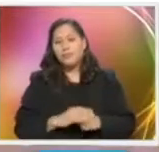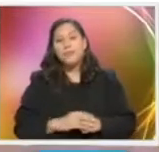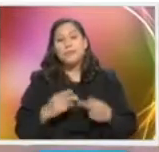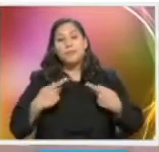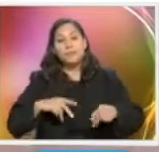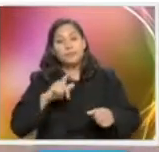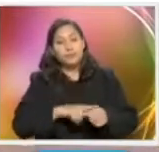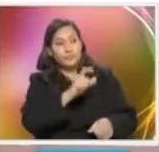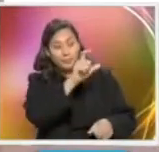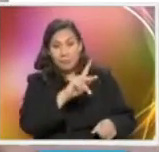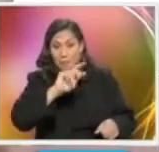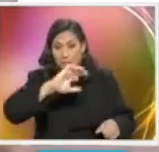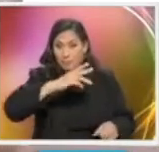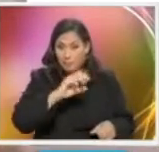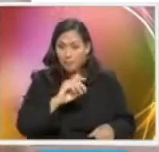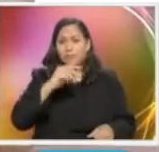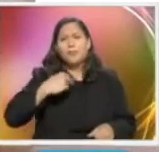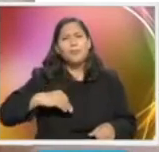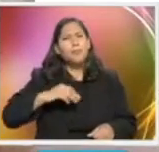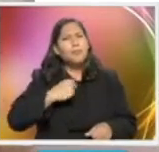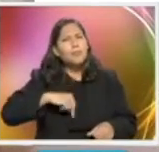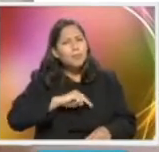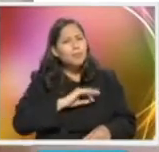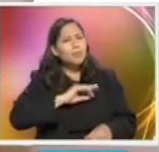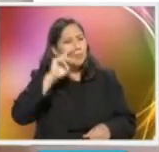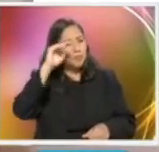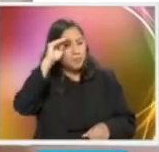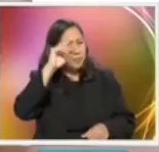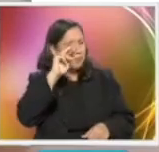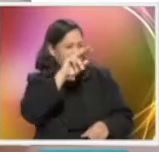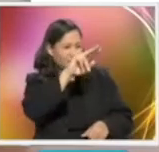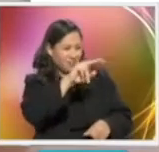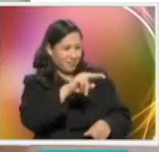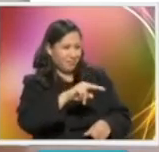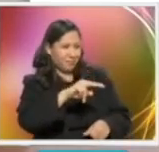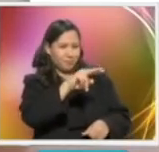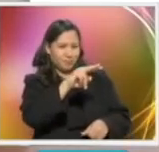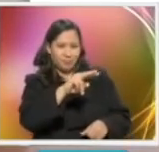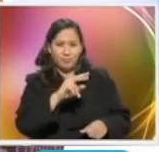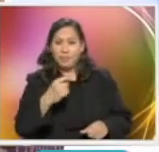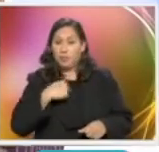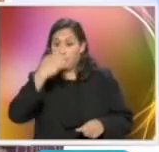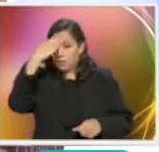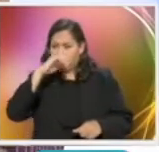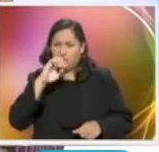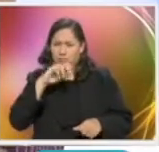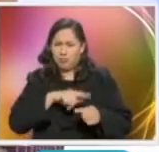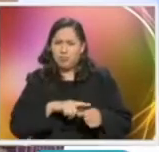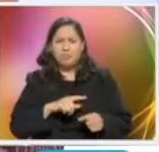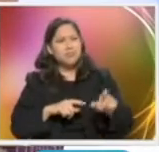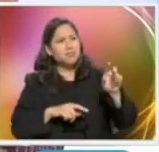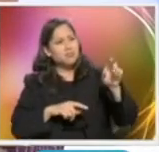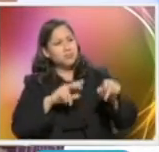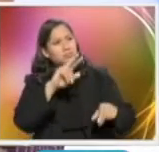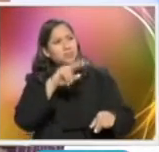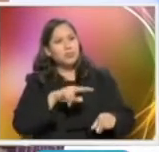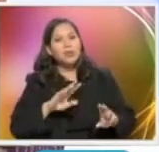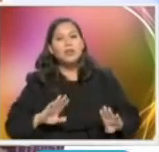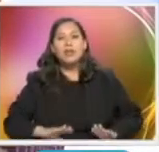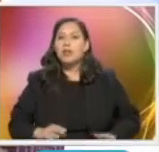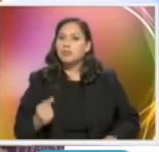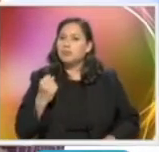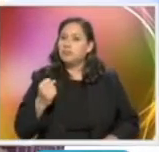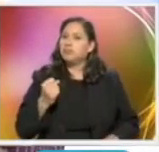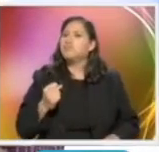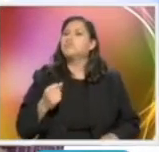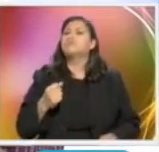personalidad de Pancho Villa, podríamos pensar, quizás si lo vemos, sin ser evidentemente especialistas, que era una persona de carácter muy